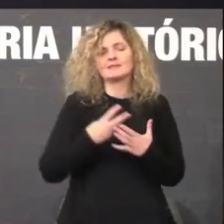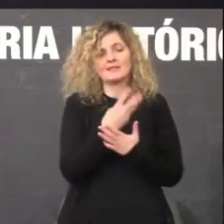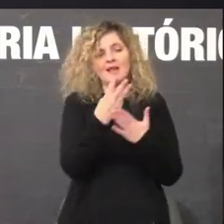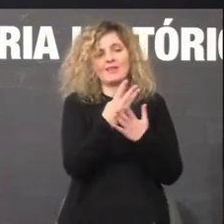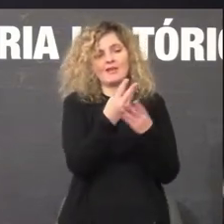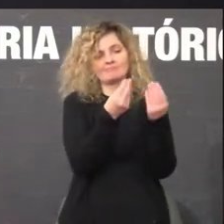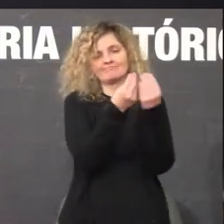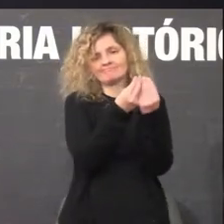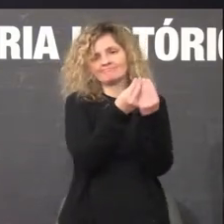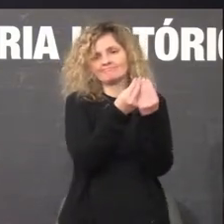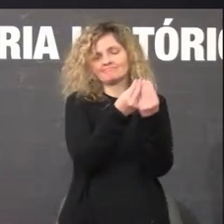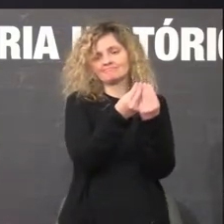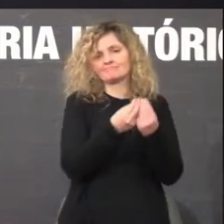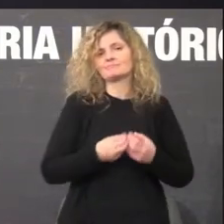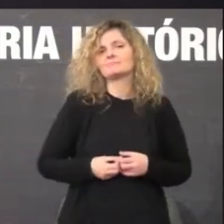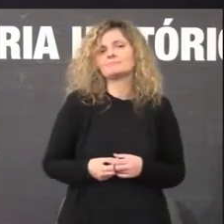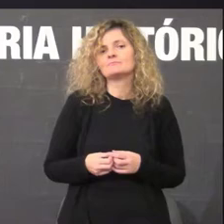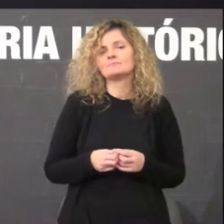días,